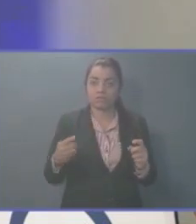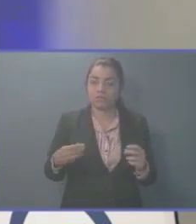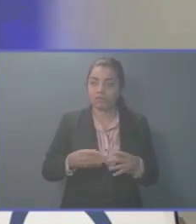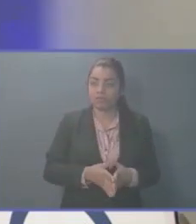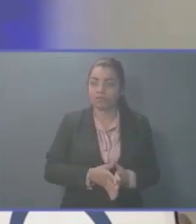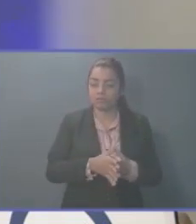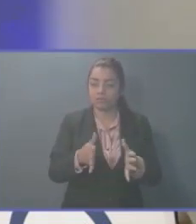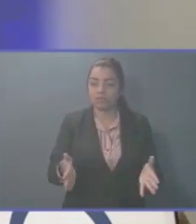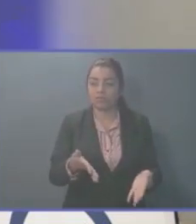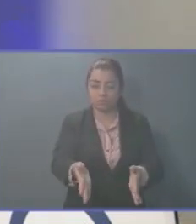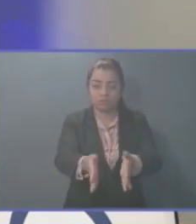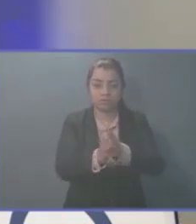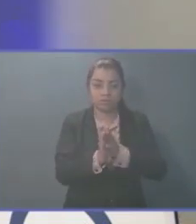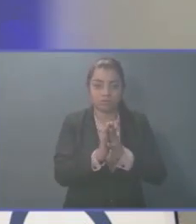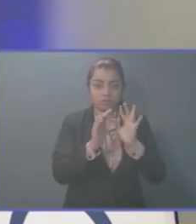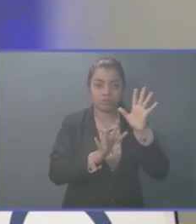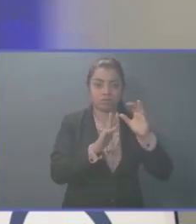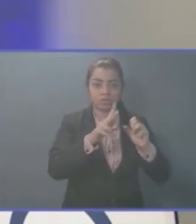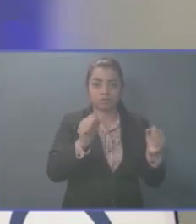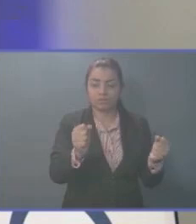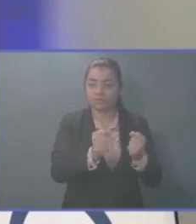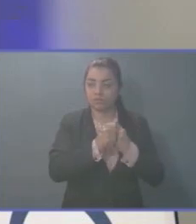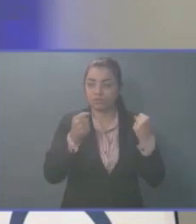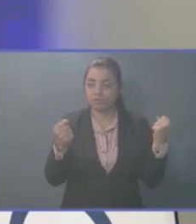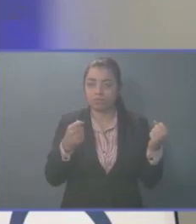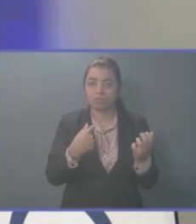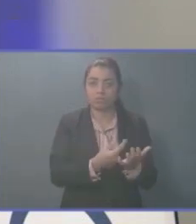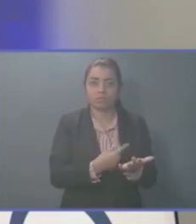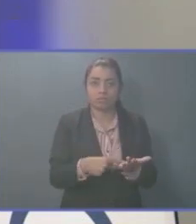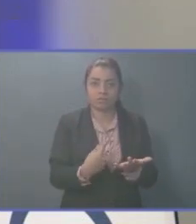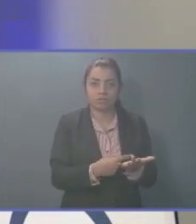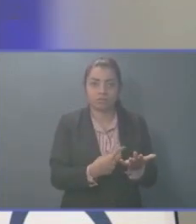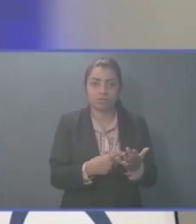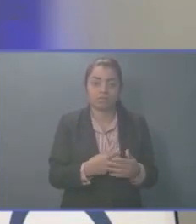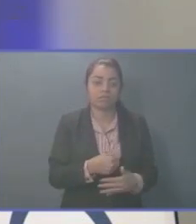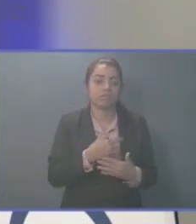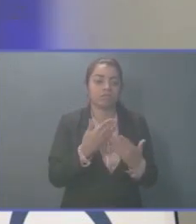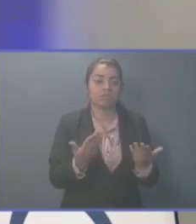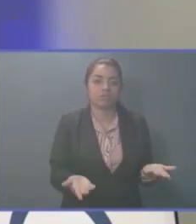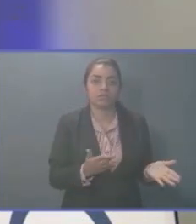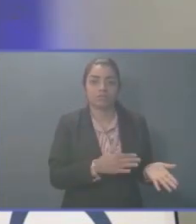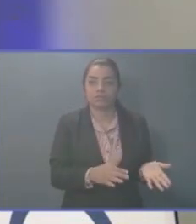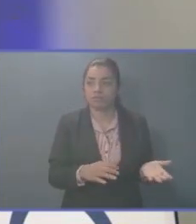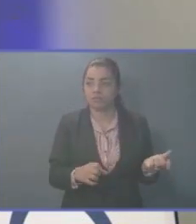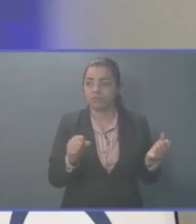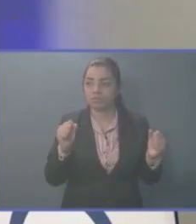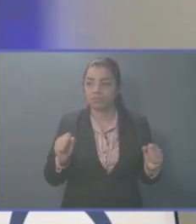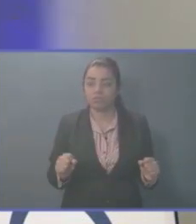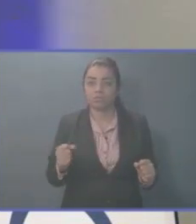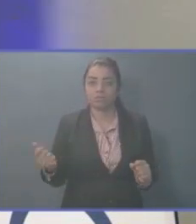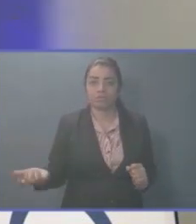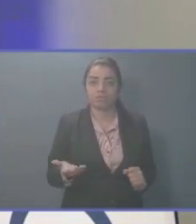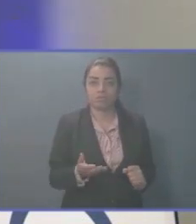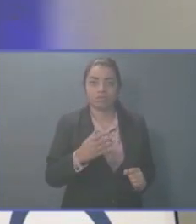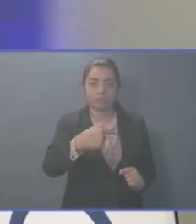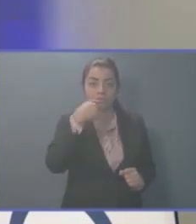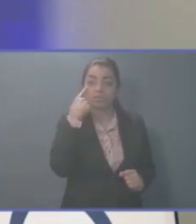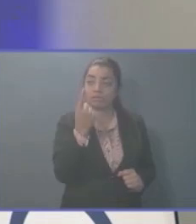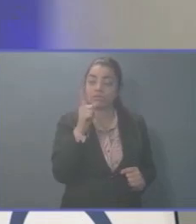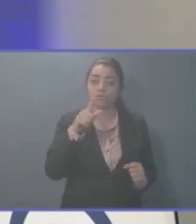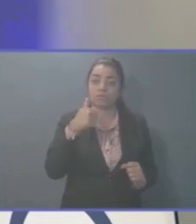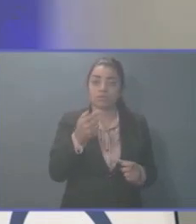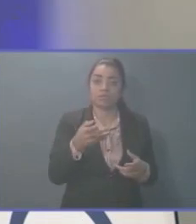la solicitud 13 millones para ese destino. Lo que ayer se decía en la comisión es ¿por qué no destinarlo a otro